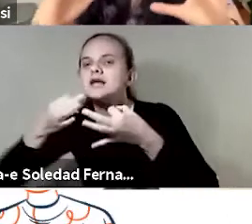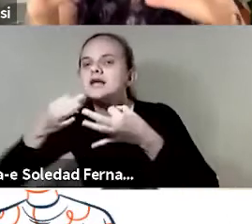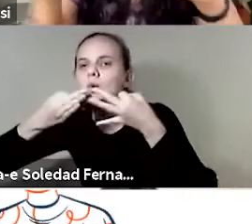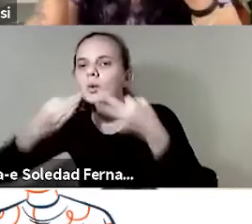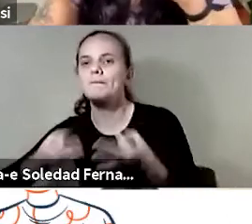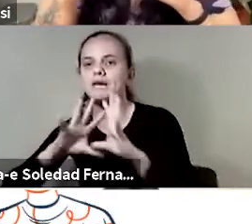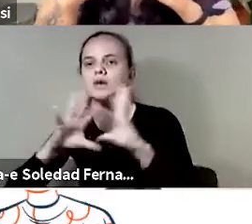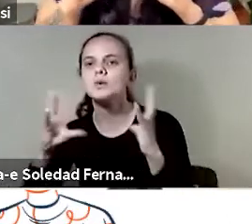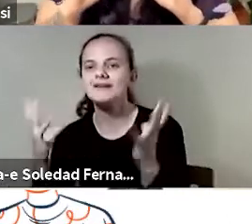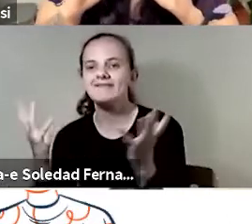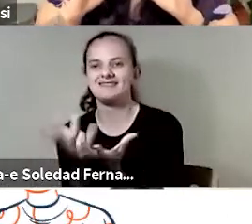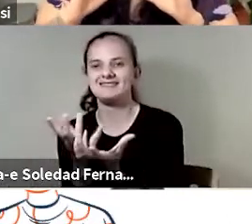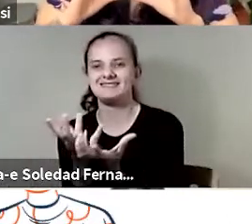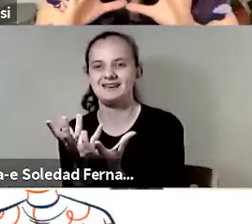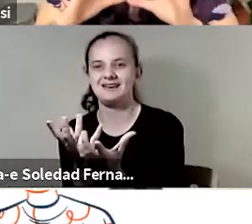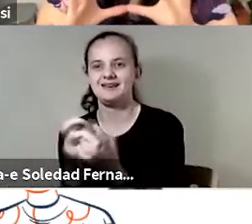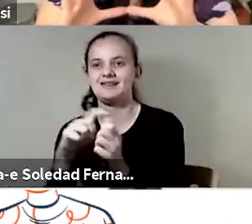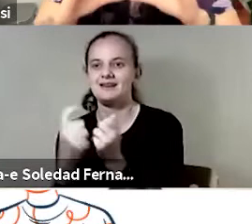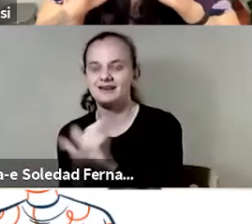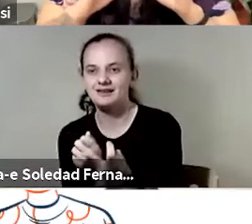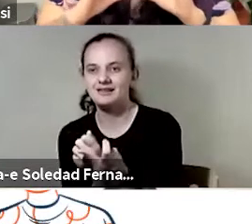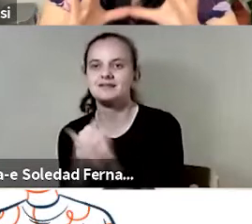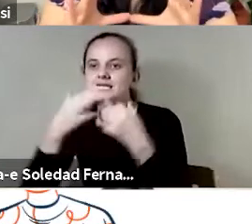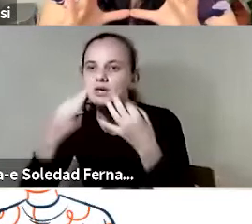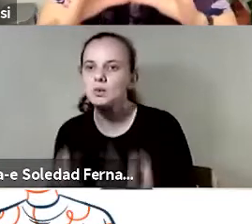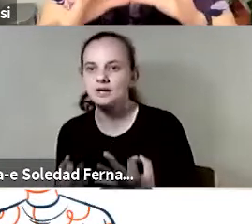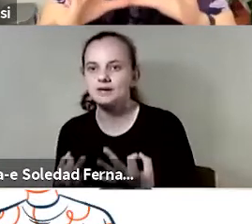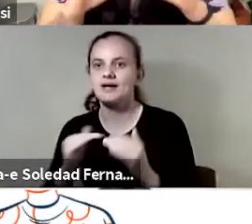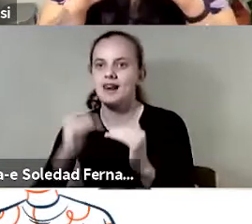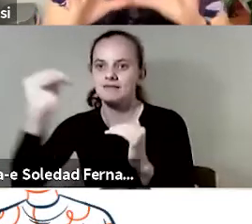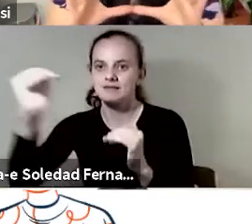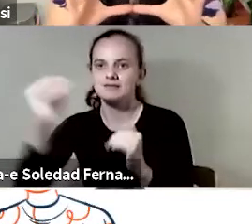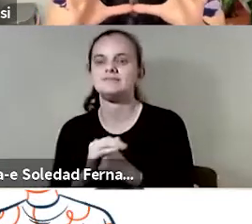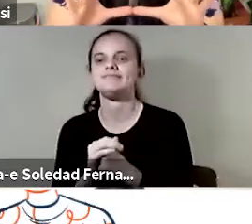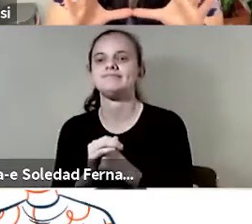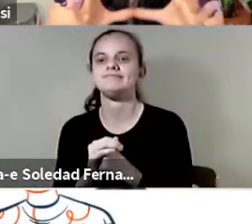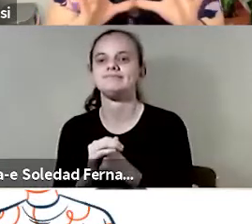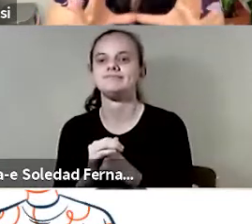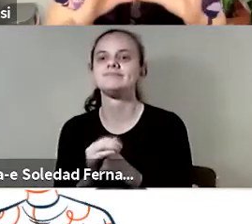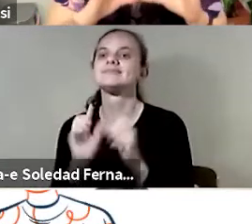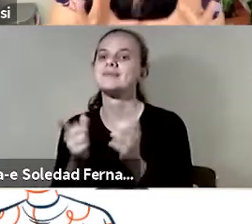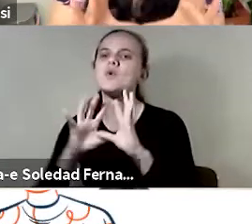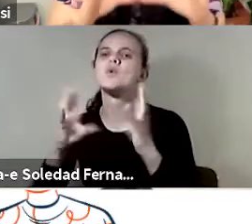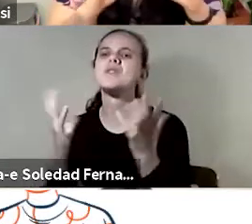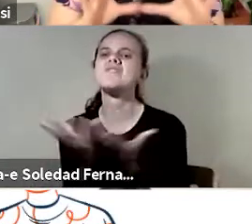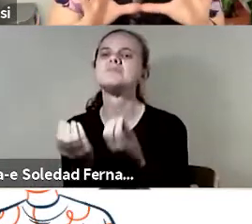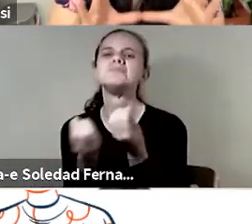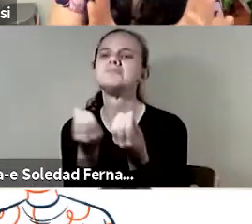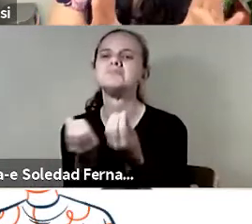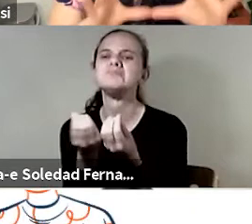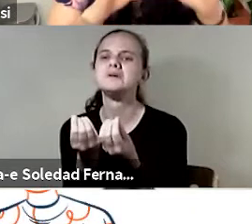comité, que su tarea es garantizar que sea universal, ¿sí? Escalable